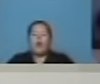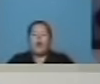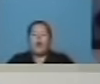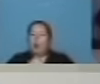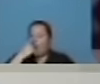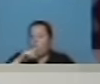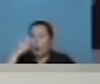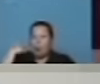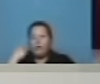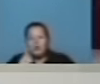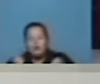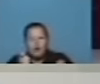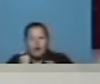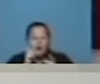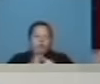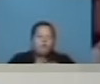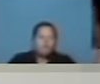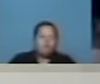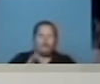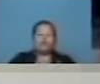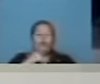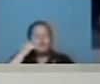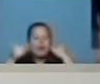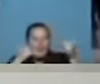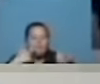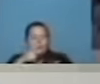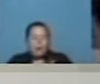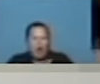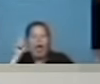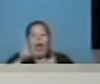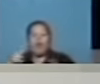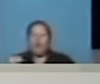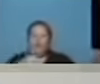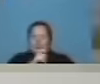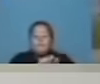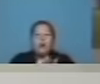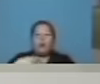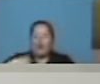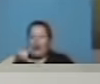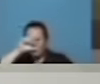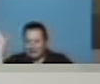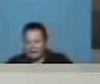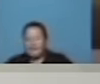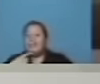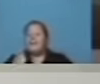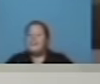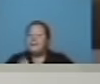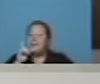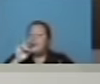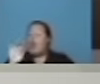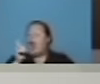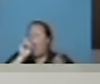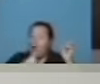los últimos sondeos, testeos que se hicieron vía telefónica y también en algunas estaciones de trenes en todo el país. Hablan, uno, en el mejor